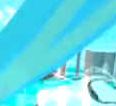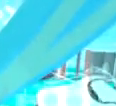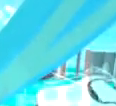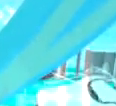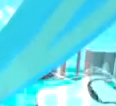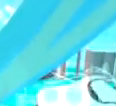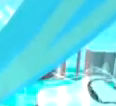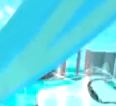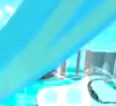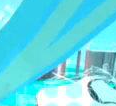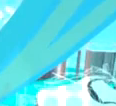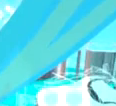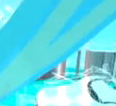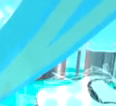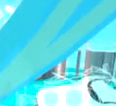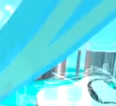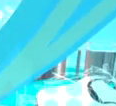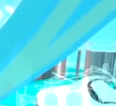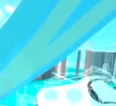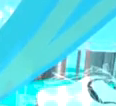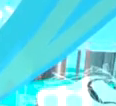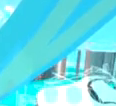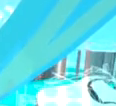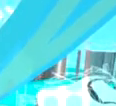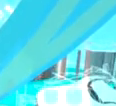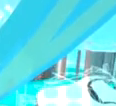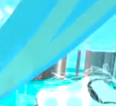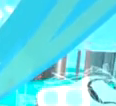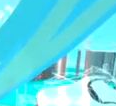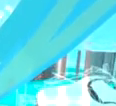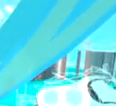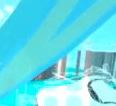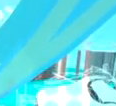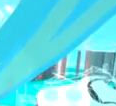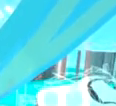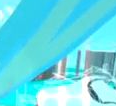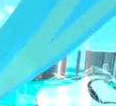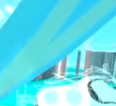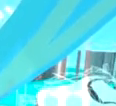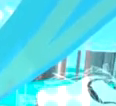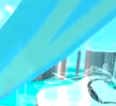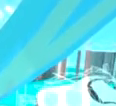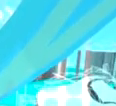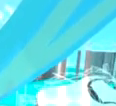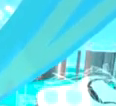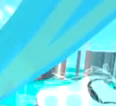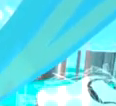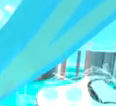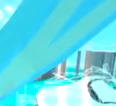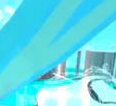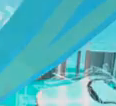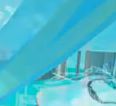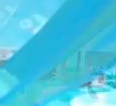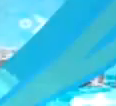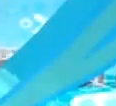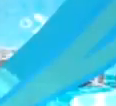para mañana jueves. Según el Banco Central, está en 5.65%.